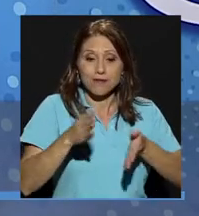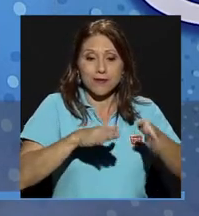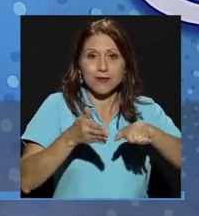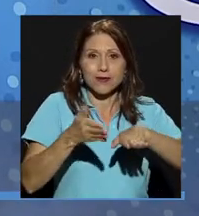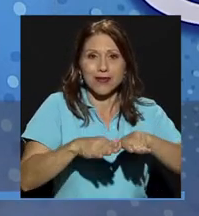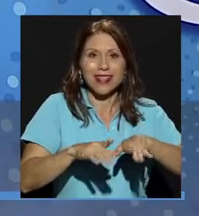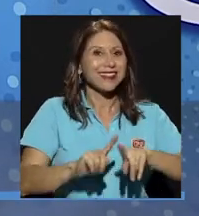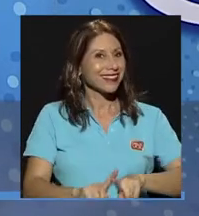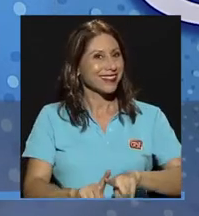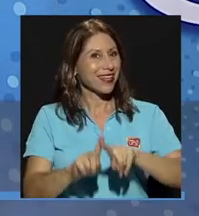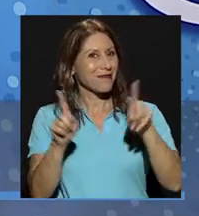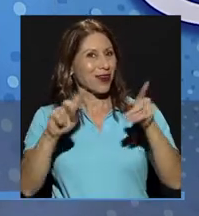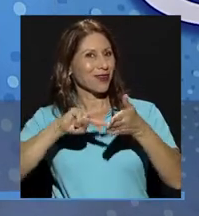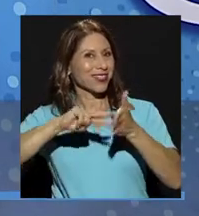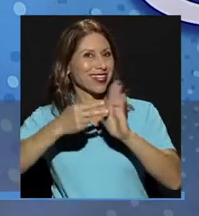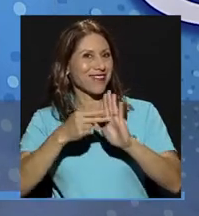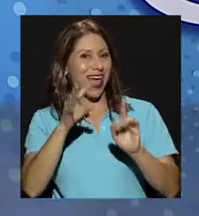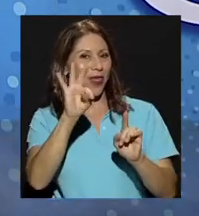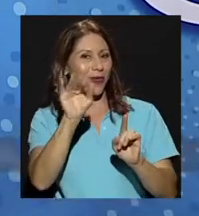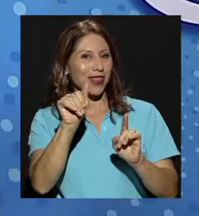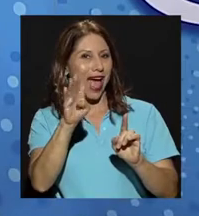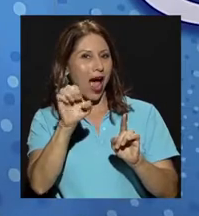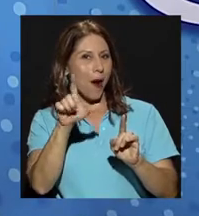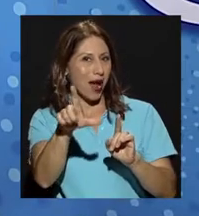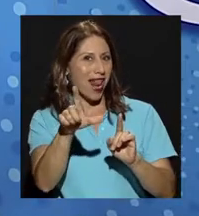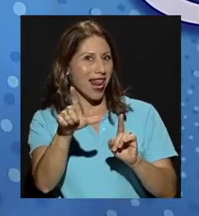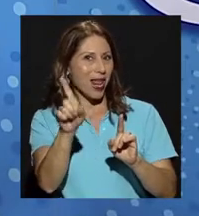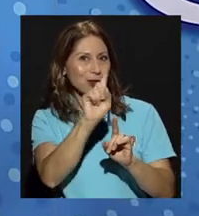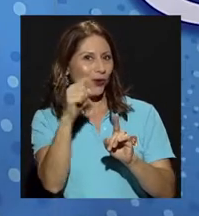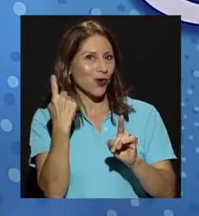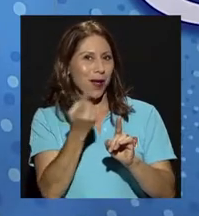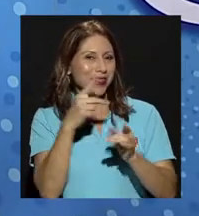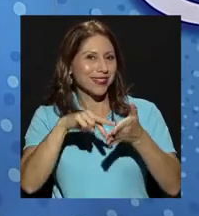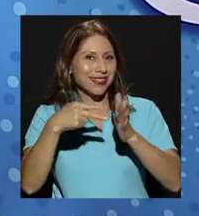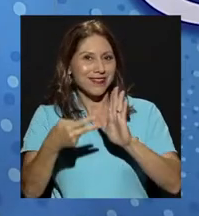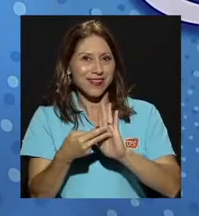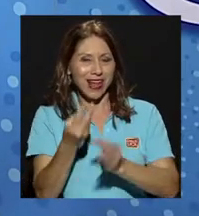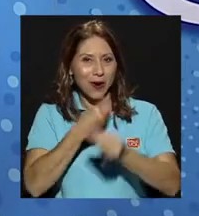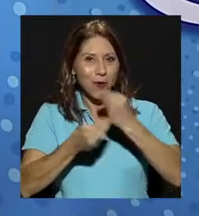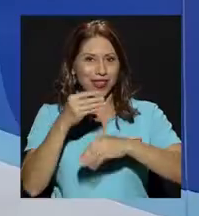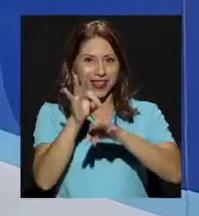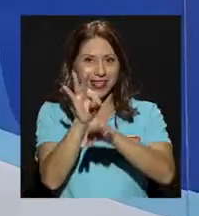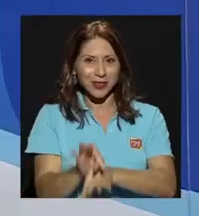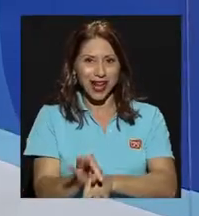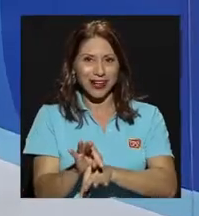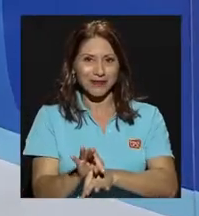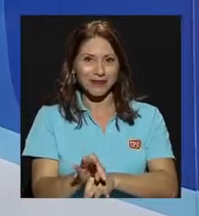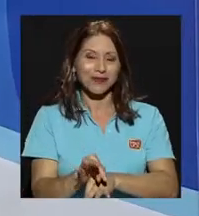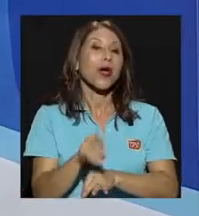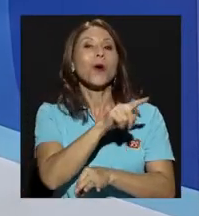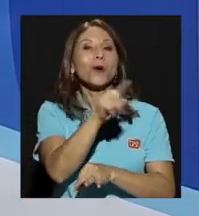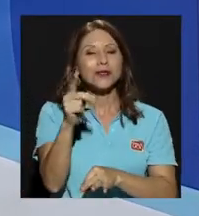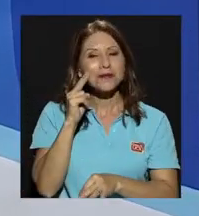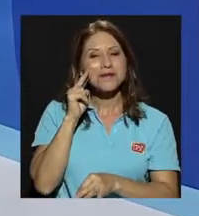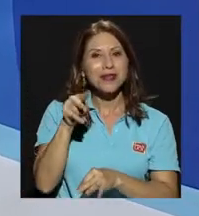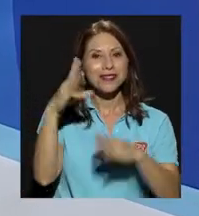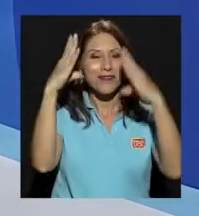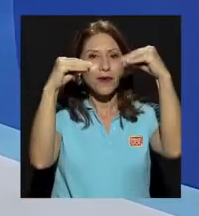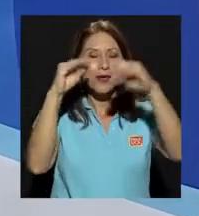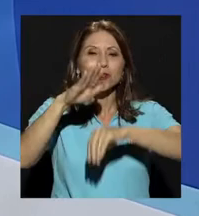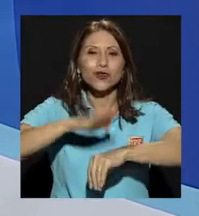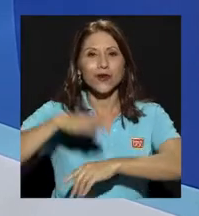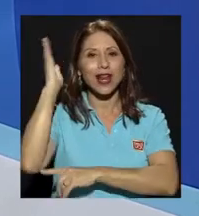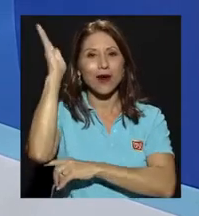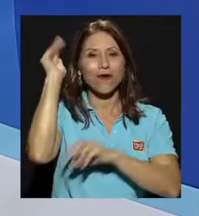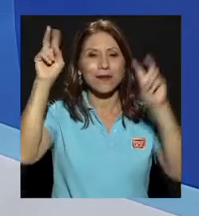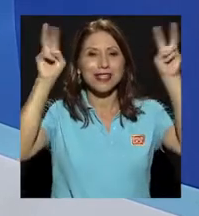típico. Sin embargo, sus significados van más allá de una comida tradicional. Degústelos en esta nota sobre